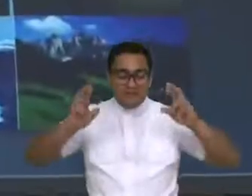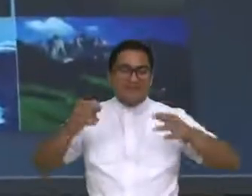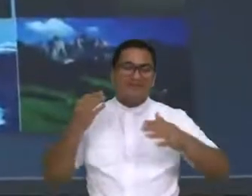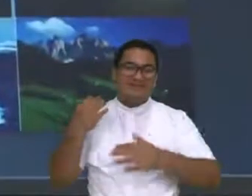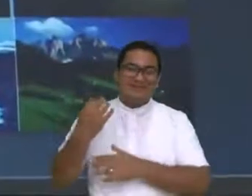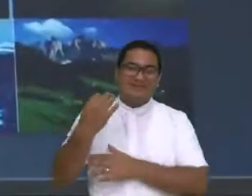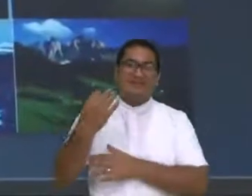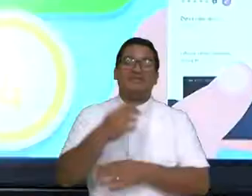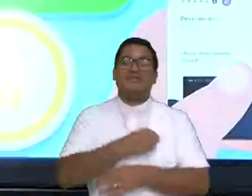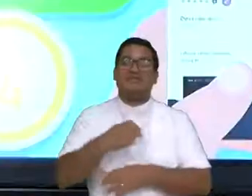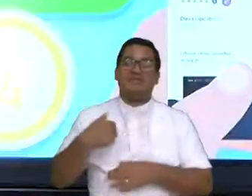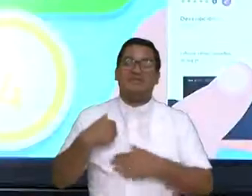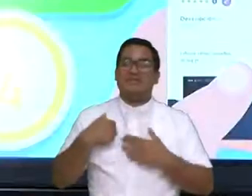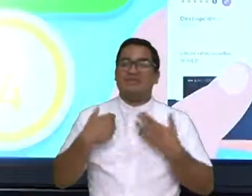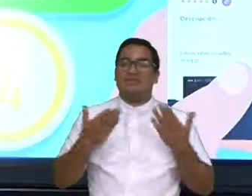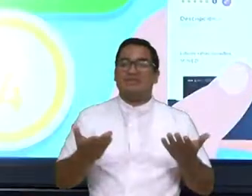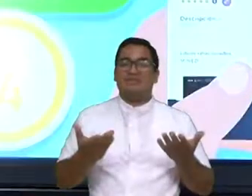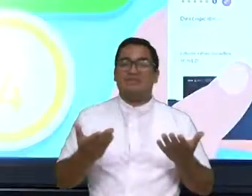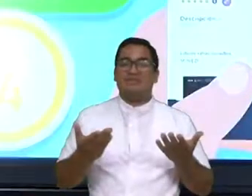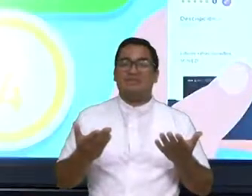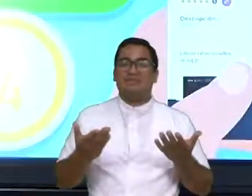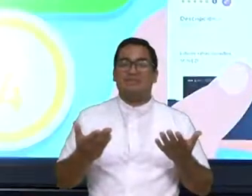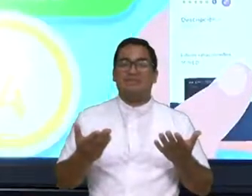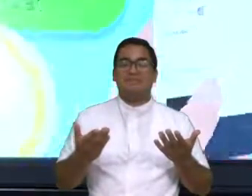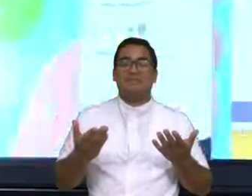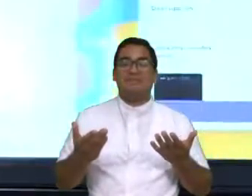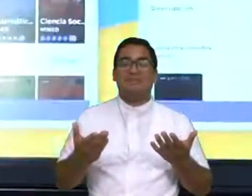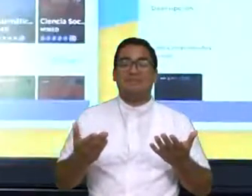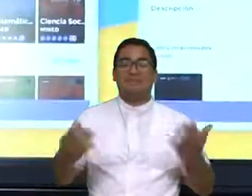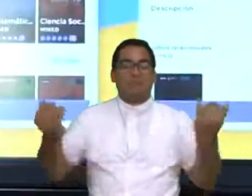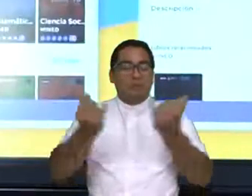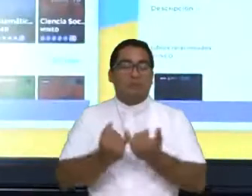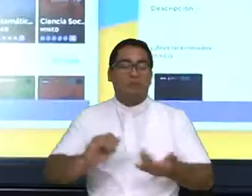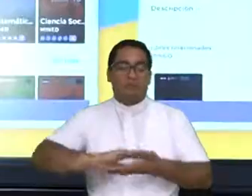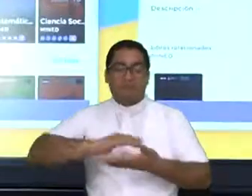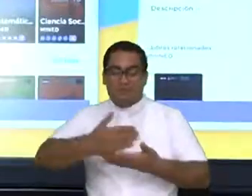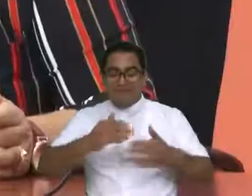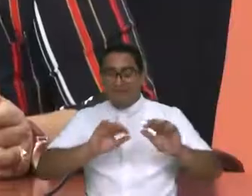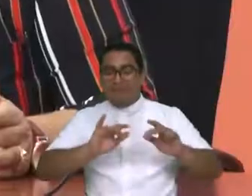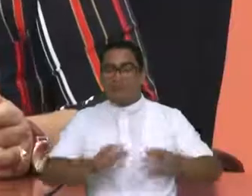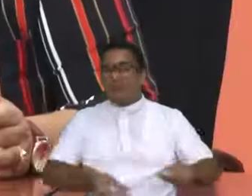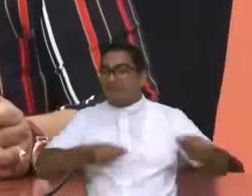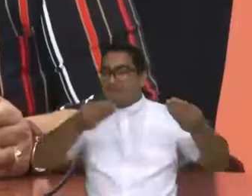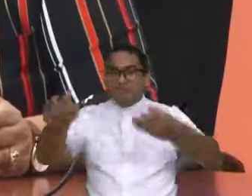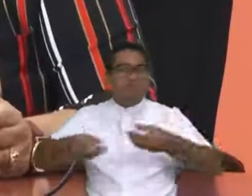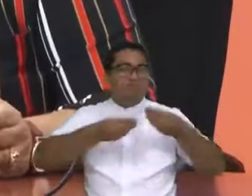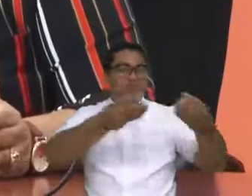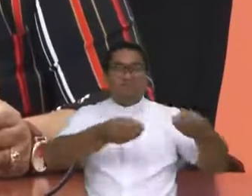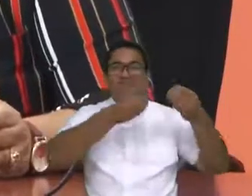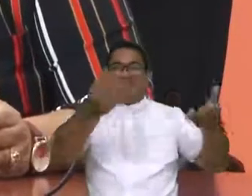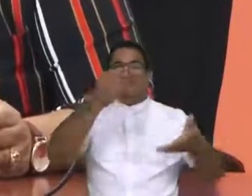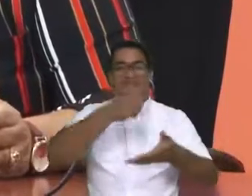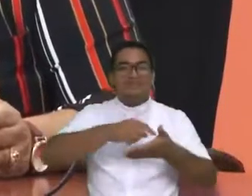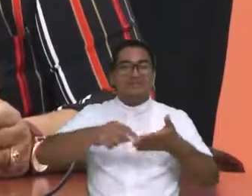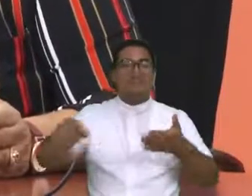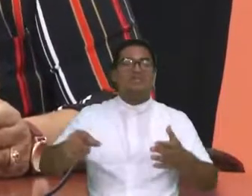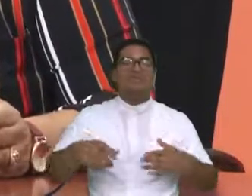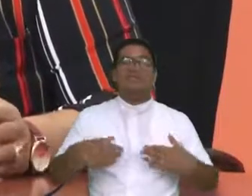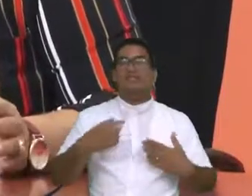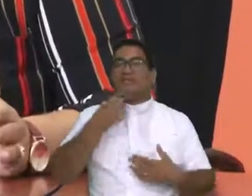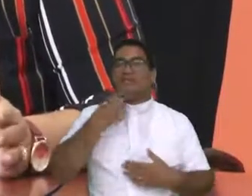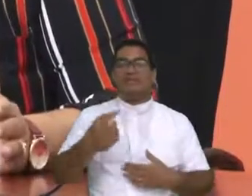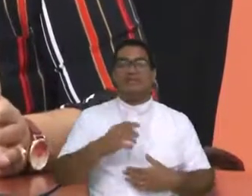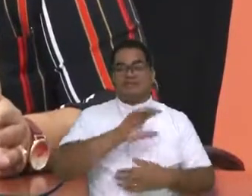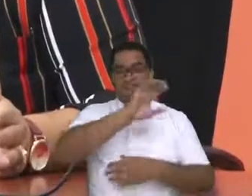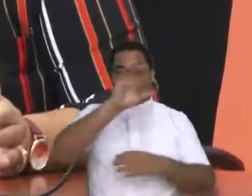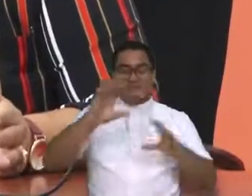no solamente de dotación, como bien lo escuchamos, en esta semana tenemos la dotación de aulas digitales